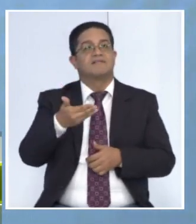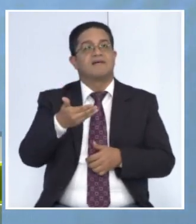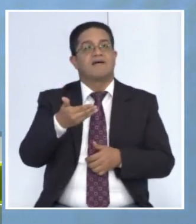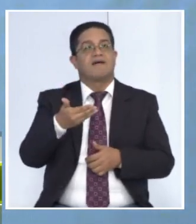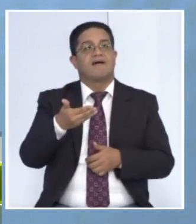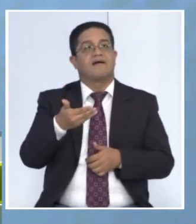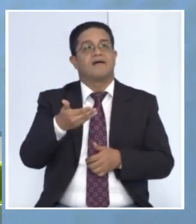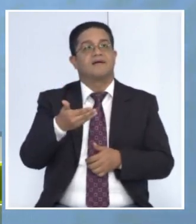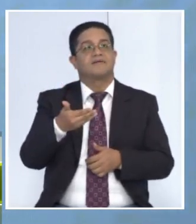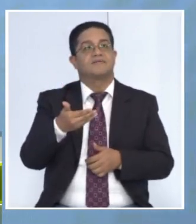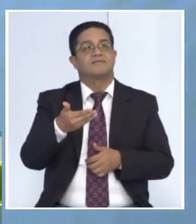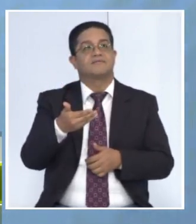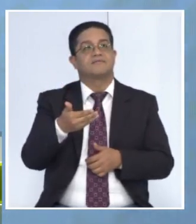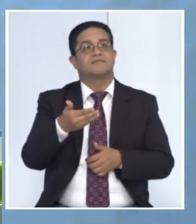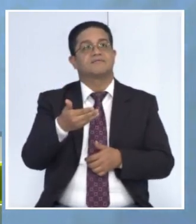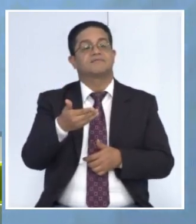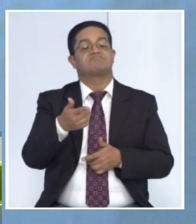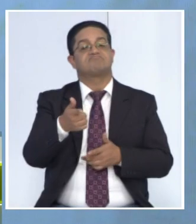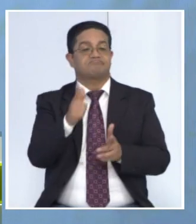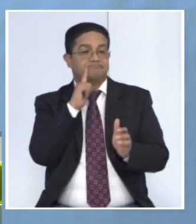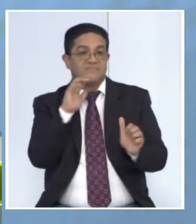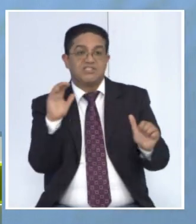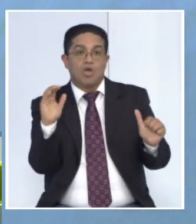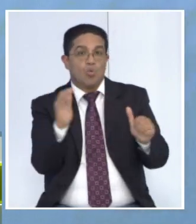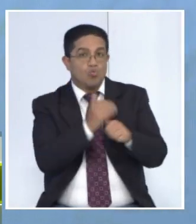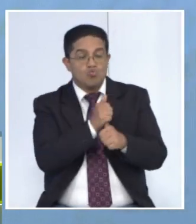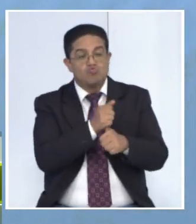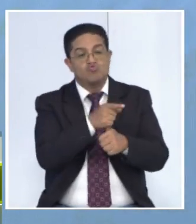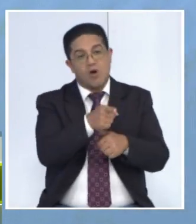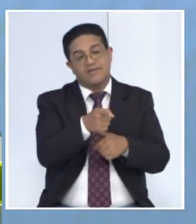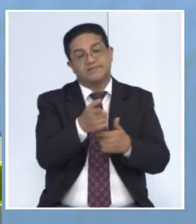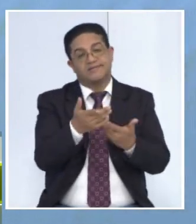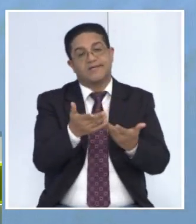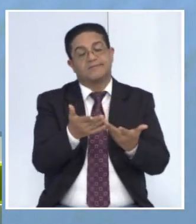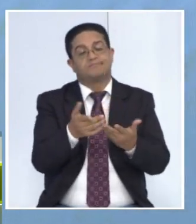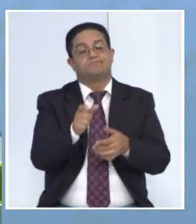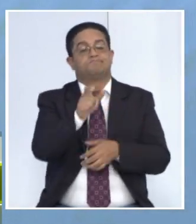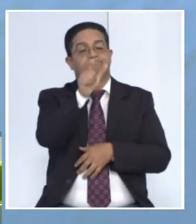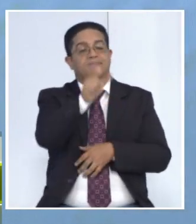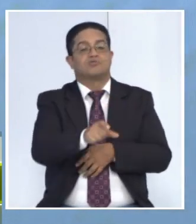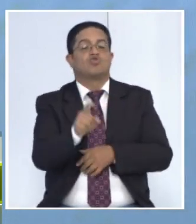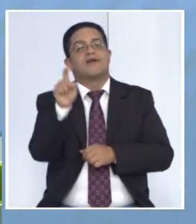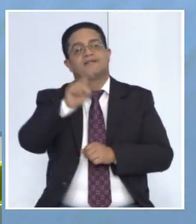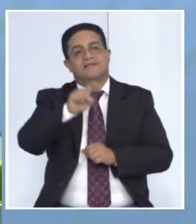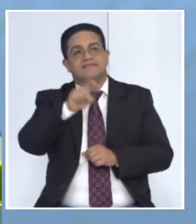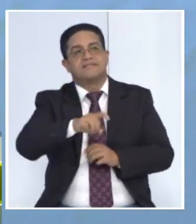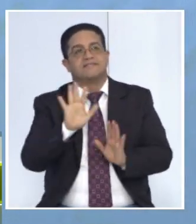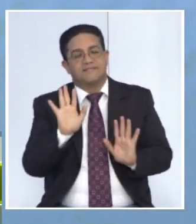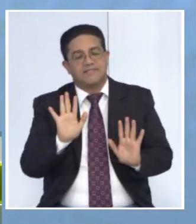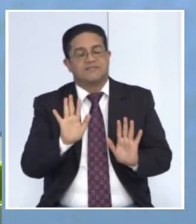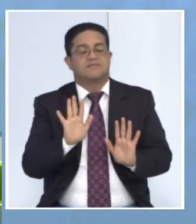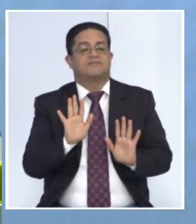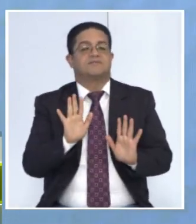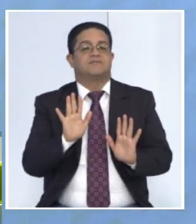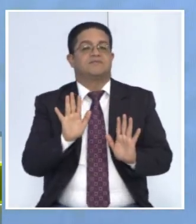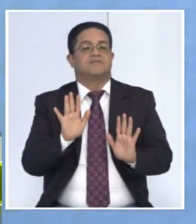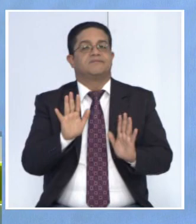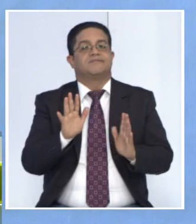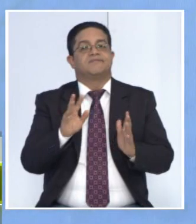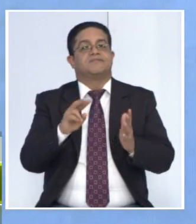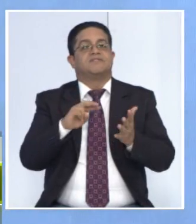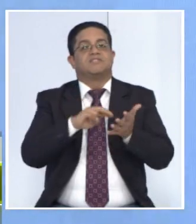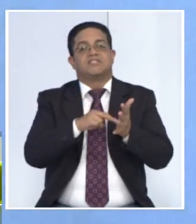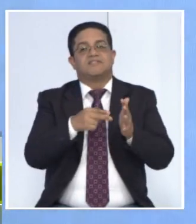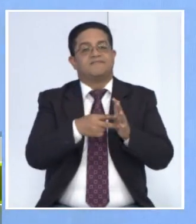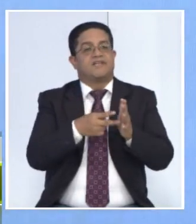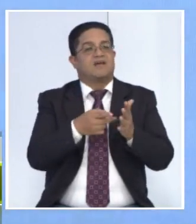está en una forma oportuna para el momento en que un paciente lo requiera, que no tenga que ver ningún tipo